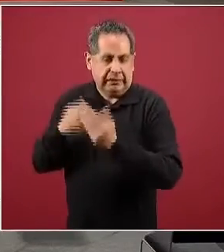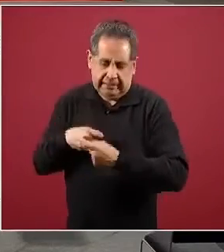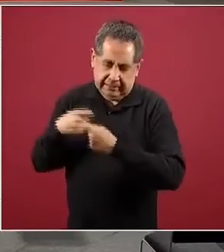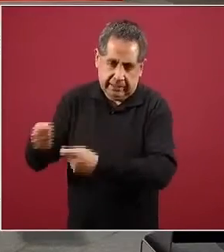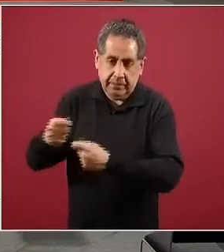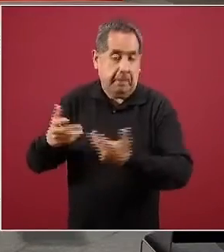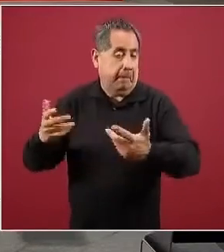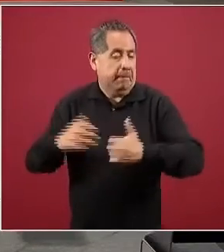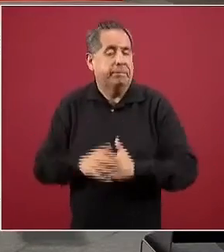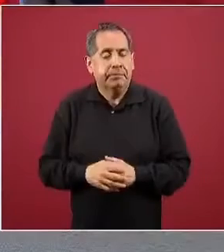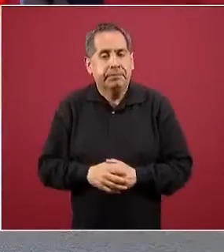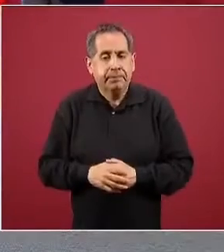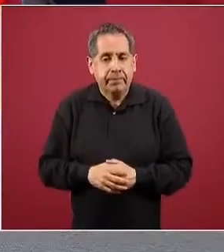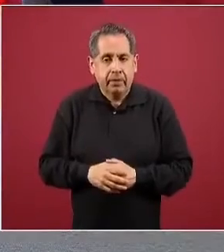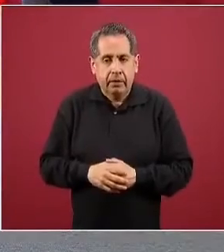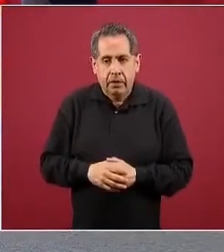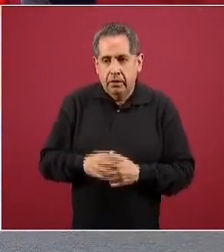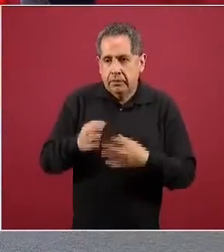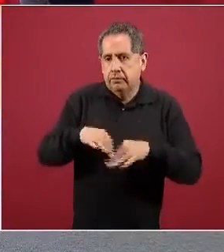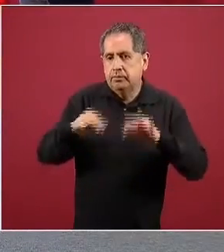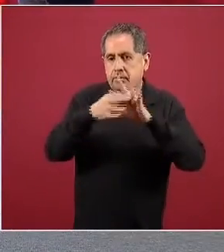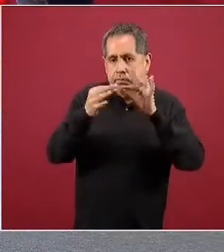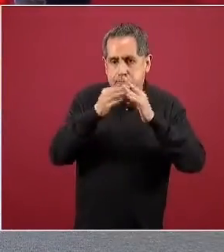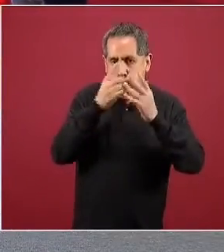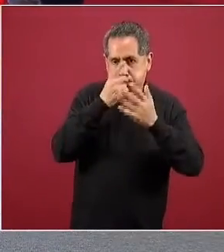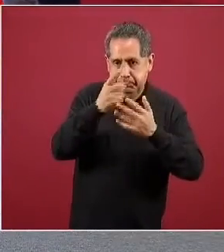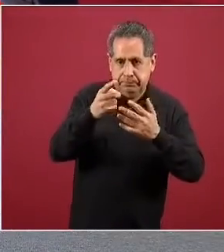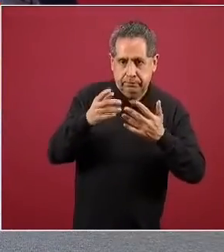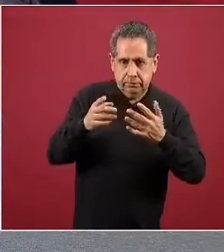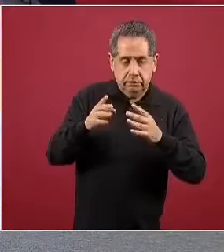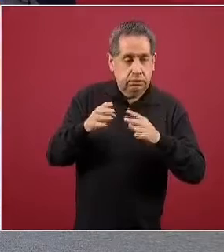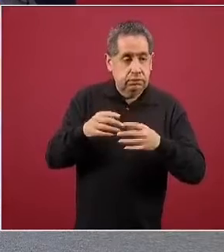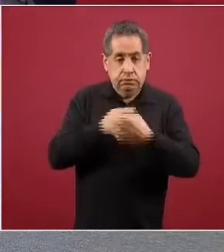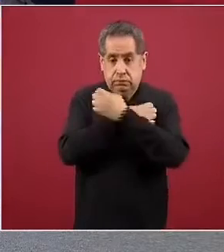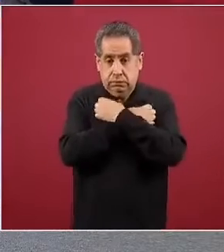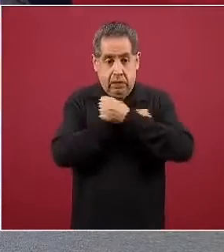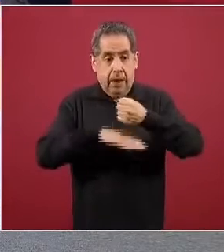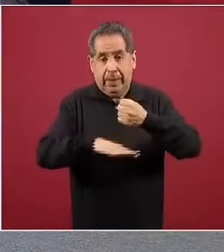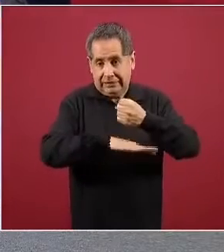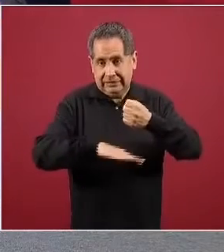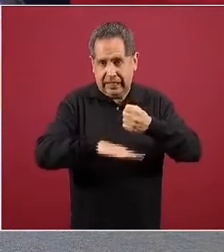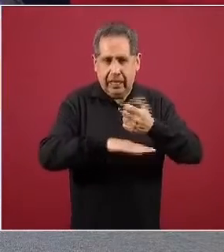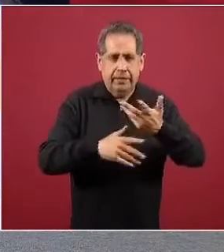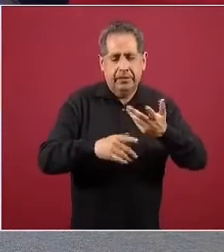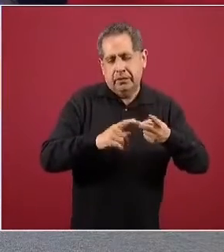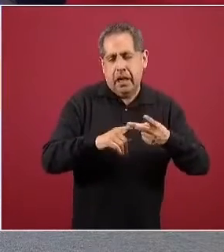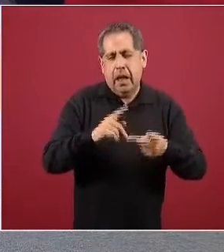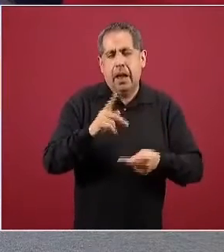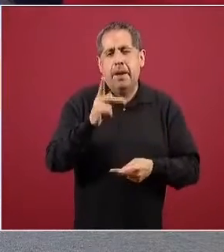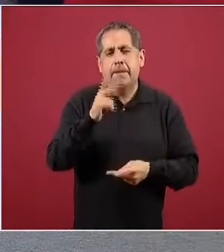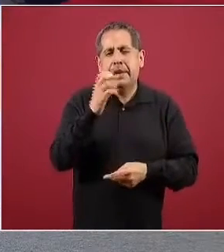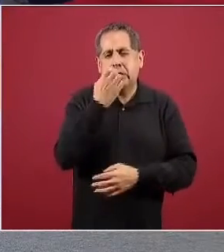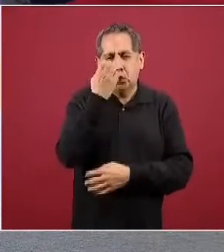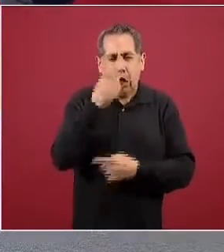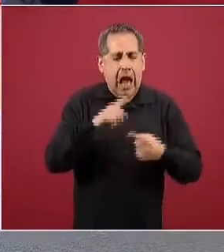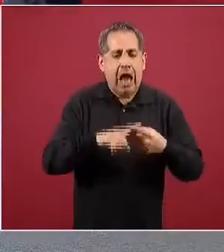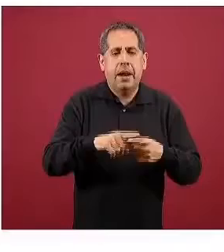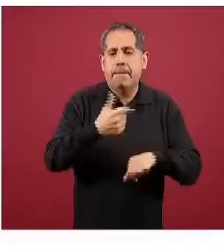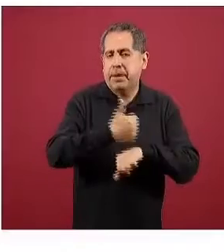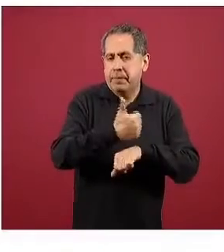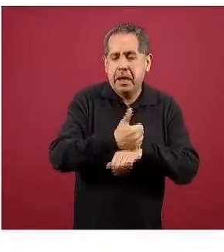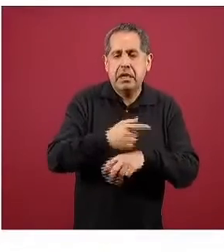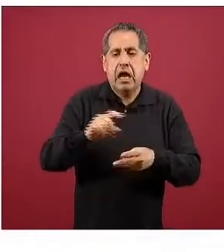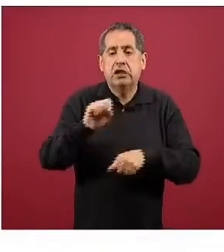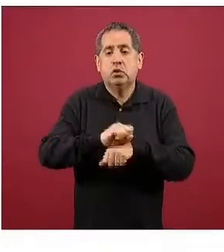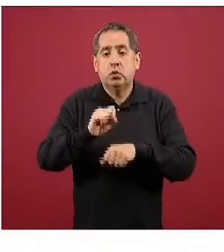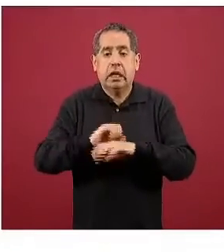Finalmente, es importante señalar que los niveles de educación básica, preescolar, primaria y secundaria